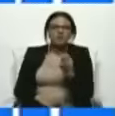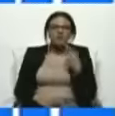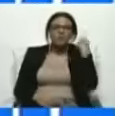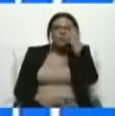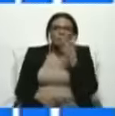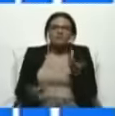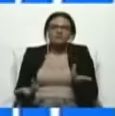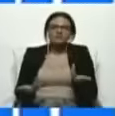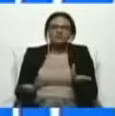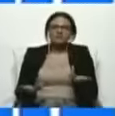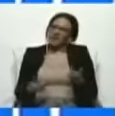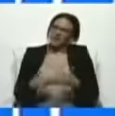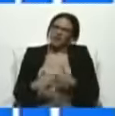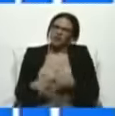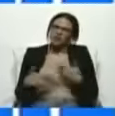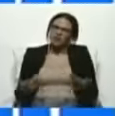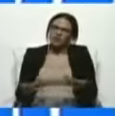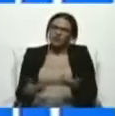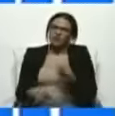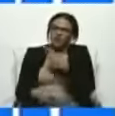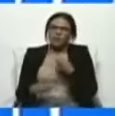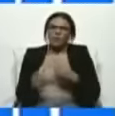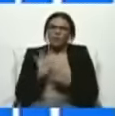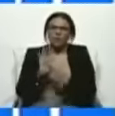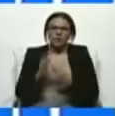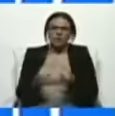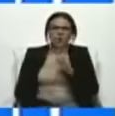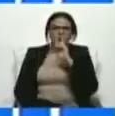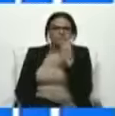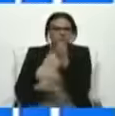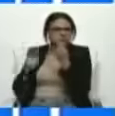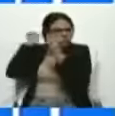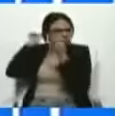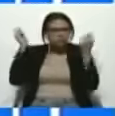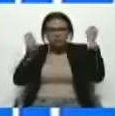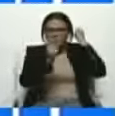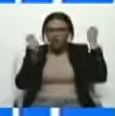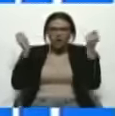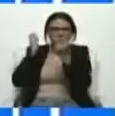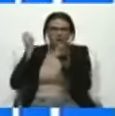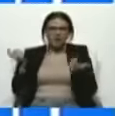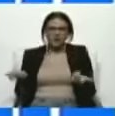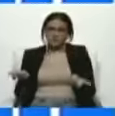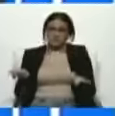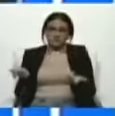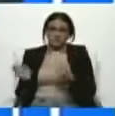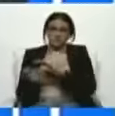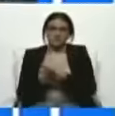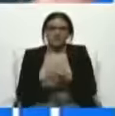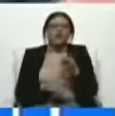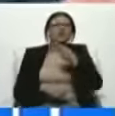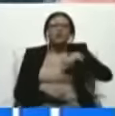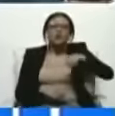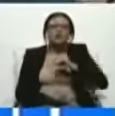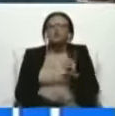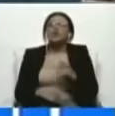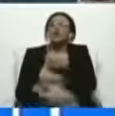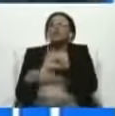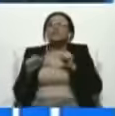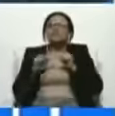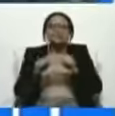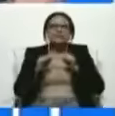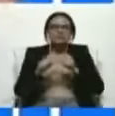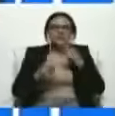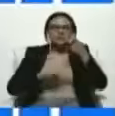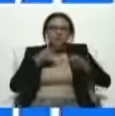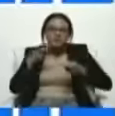Palmieri hubiera dicho, ustedes no pueden ir, hubieran salido a decir, no están dadas las condiciones, el sistema electoral venezolano es un sistema fraudulento. Es así, es